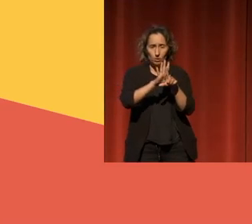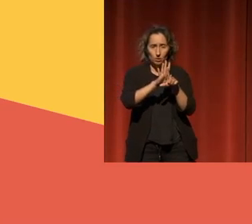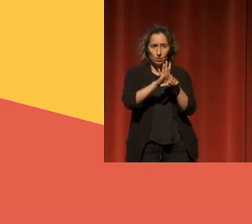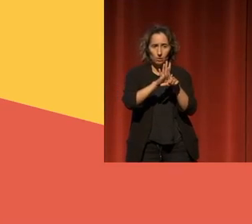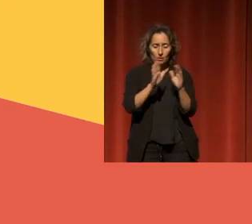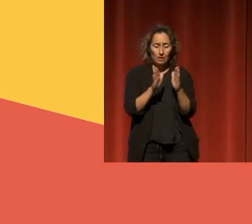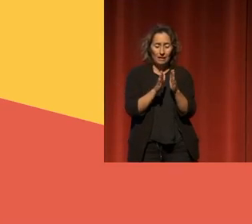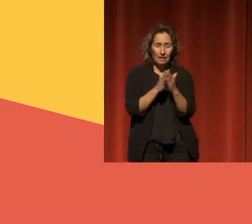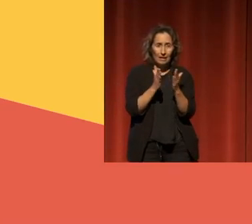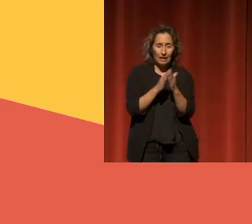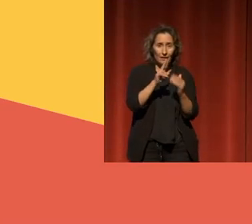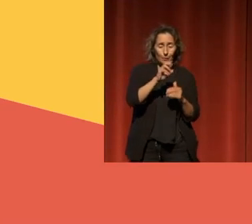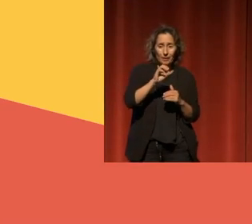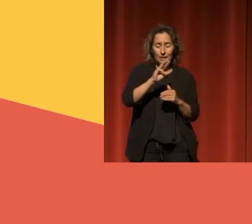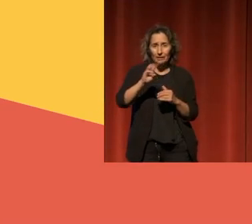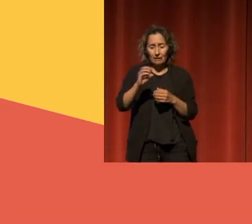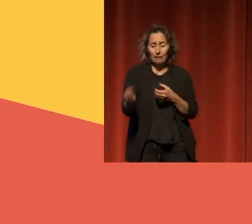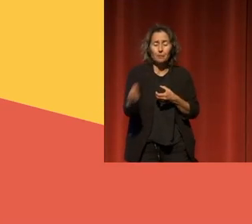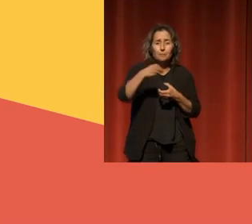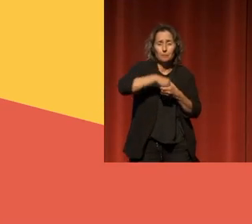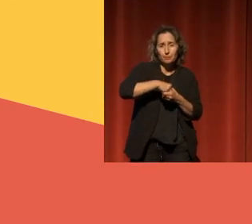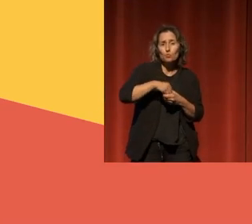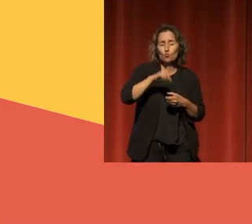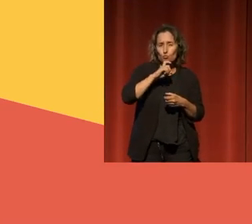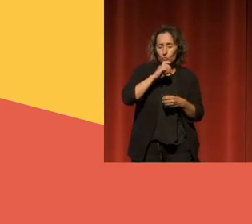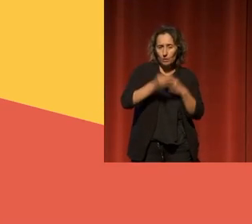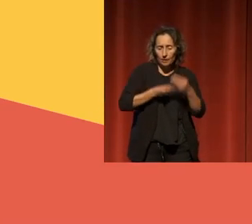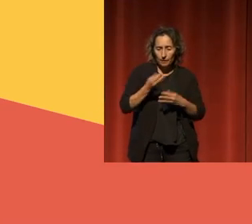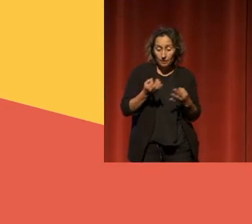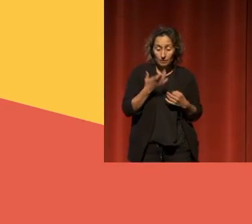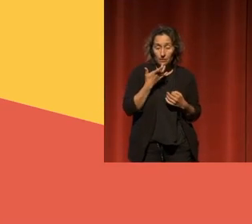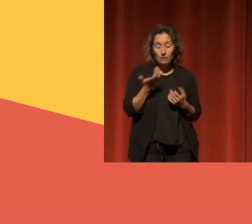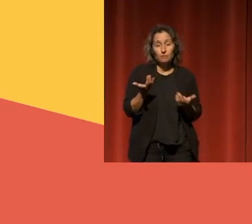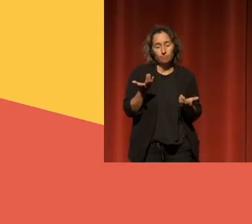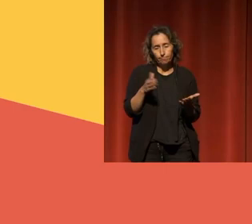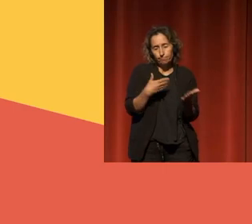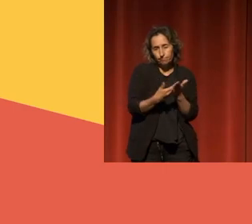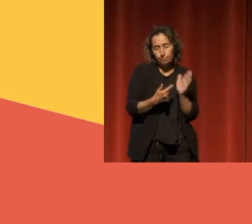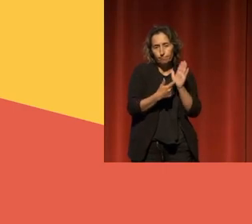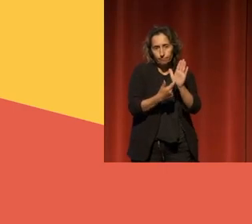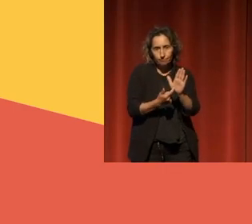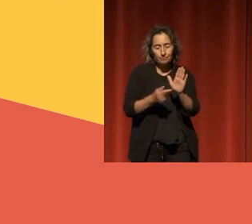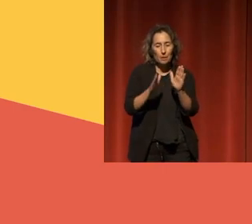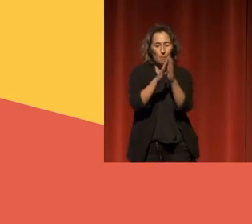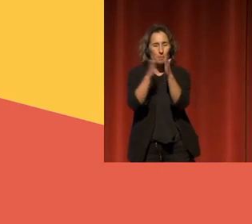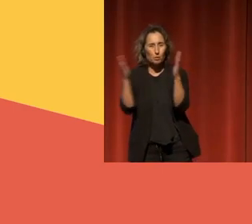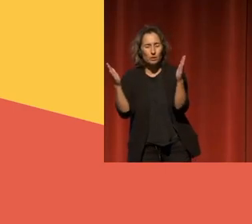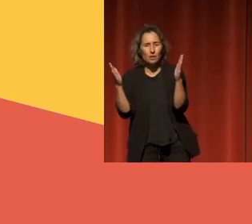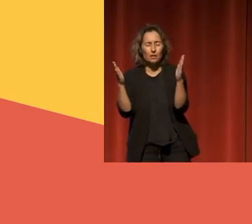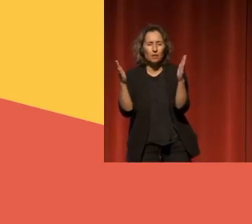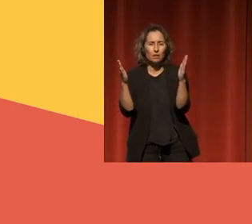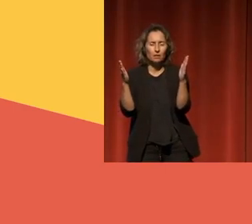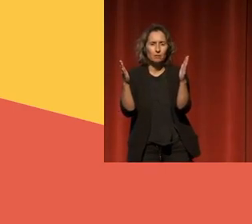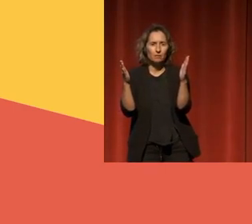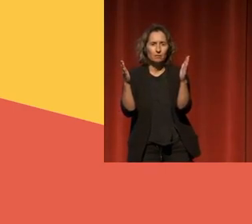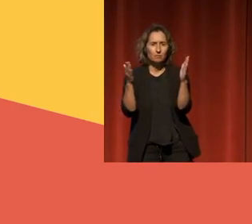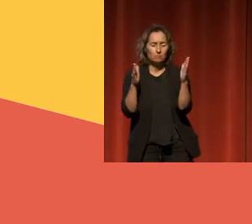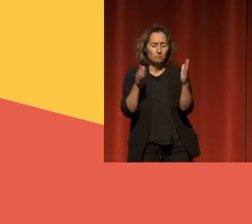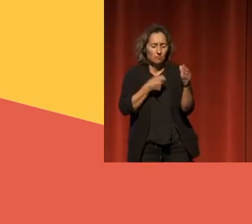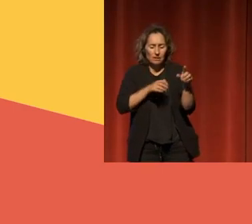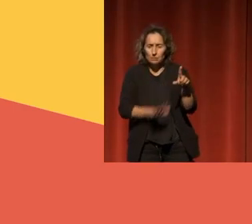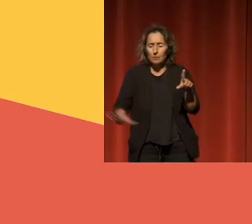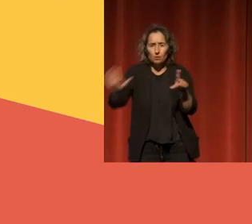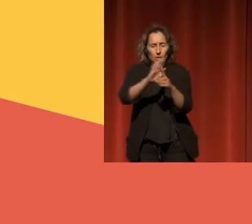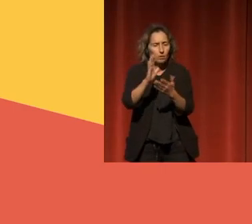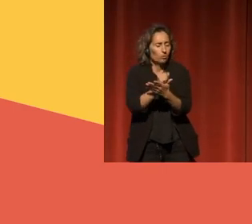agenda 2030 que muestra el compromiso por supuesto de todas las bibliotecas en realidad de todas las bibliotecas